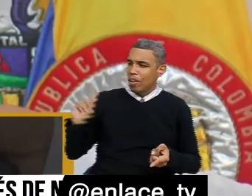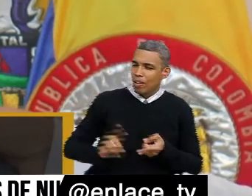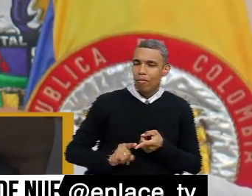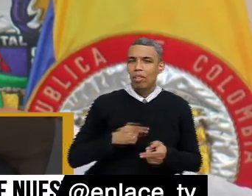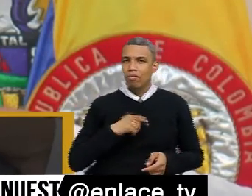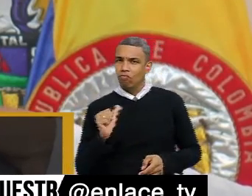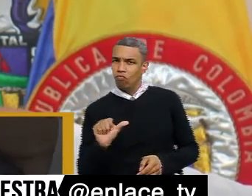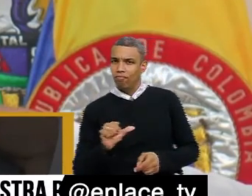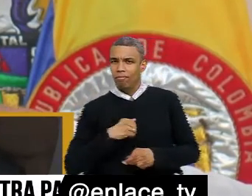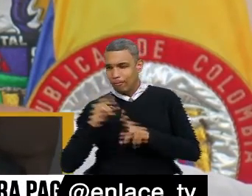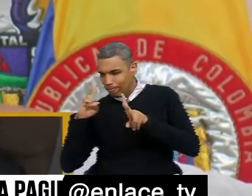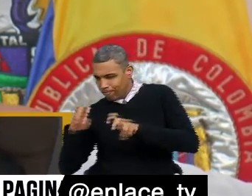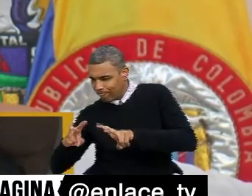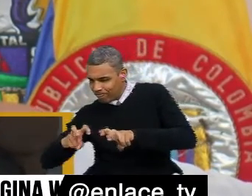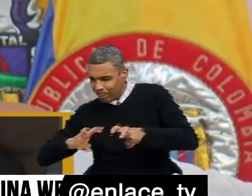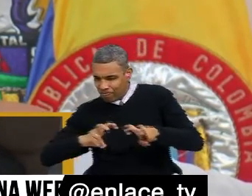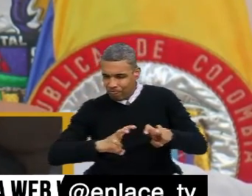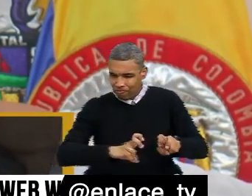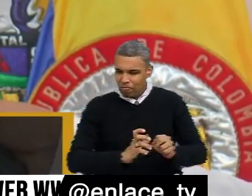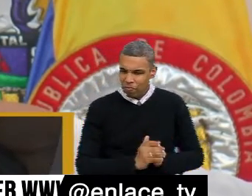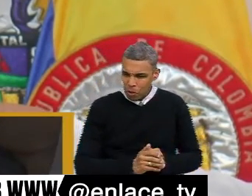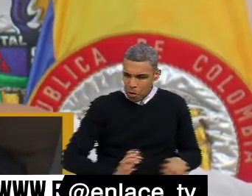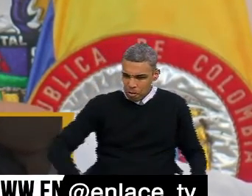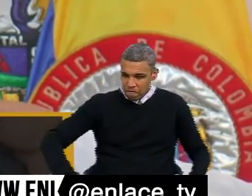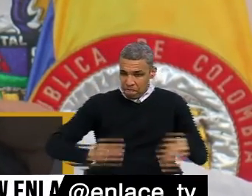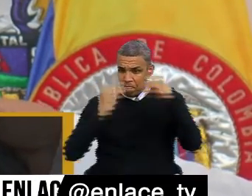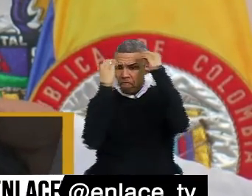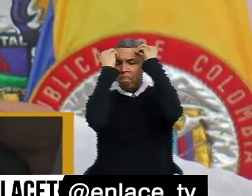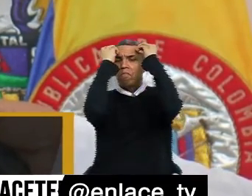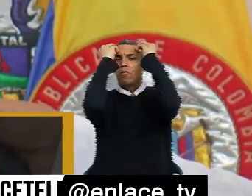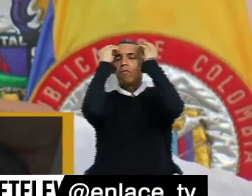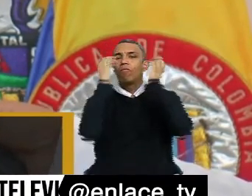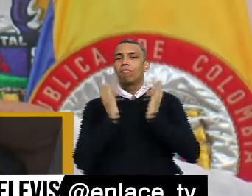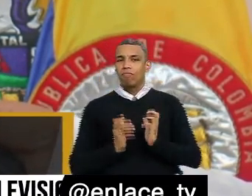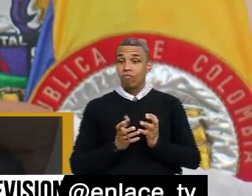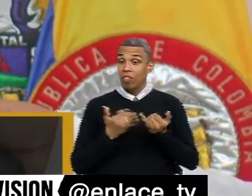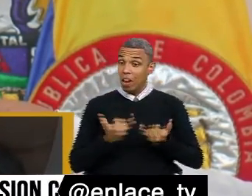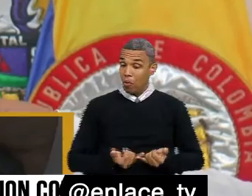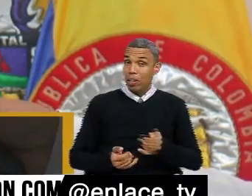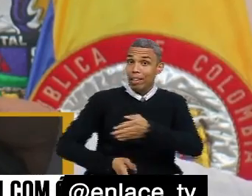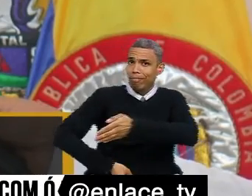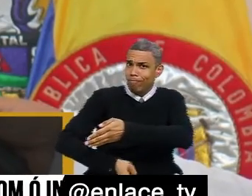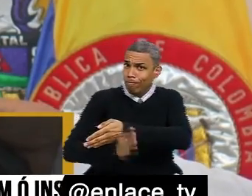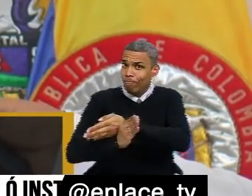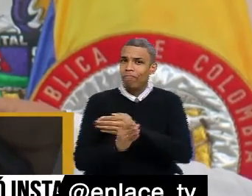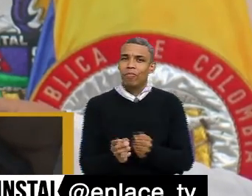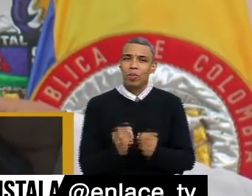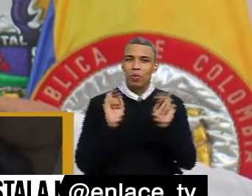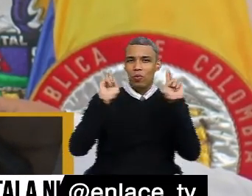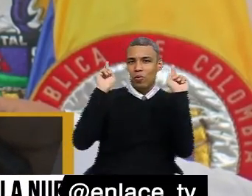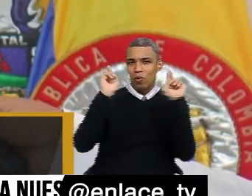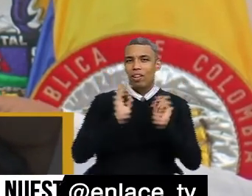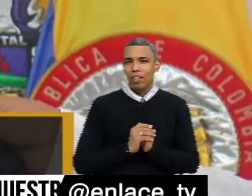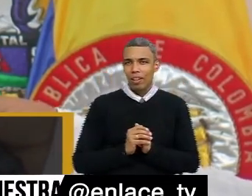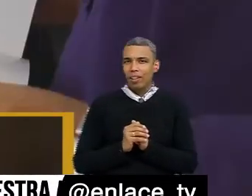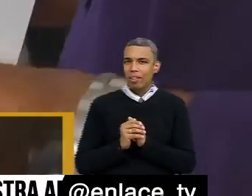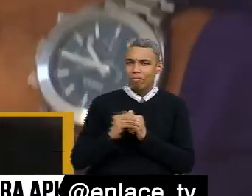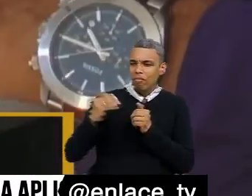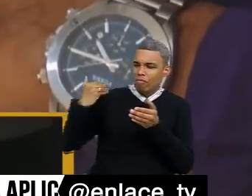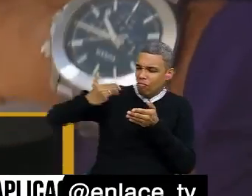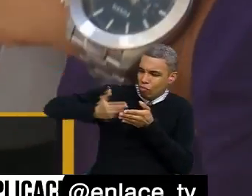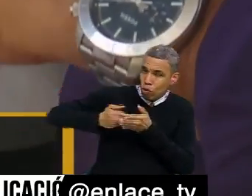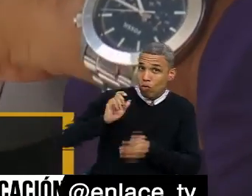conocimiento y de información que pretendemos que continúe con esa misma fuerza en estos próximos 10 años